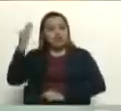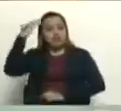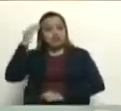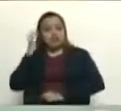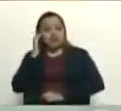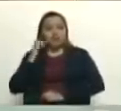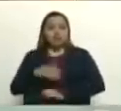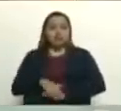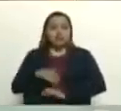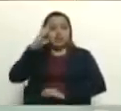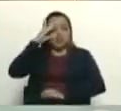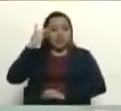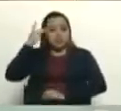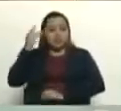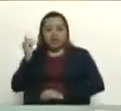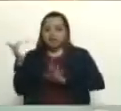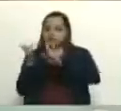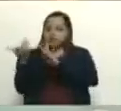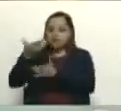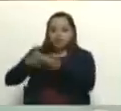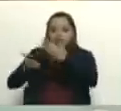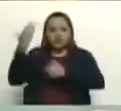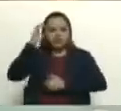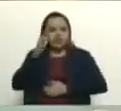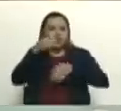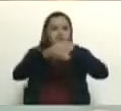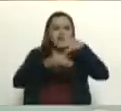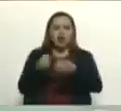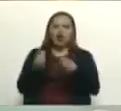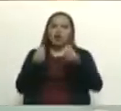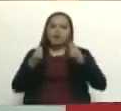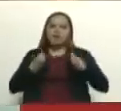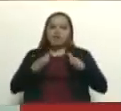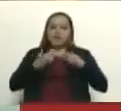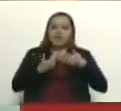últimos días de Tibisay Lucena, pues nos detallaron cómo fue la vida de esta extraordinaria mujer.